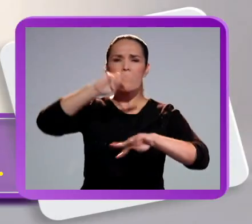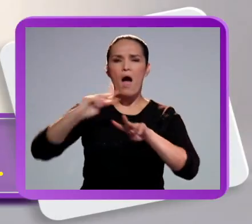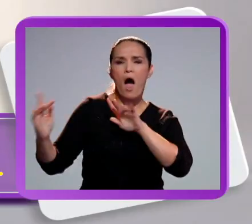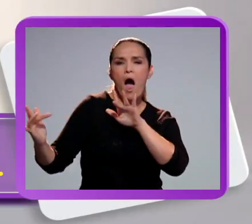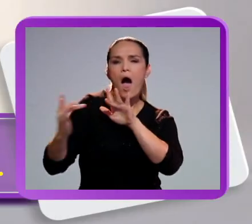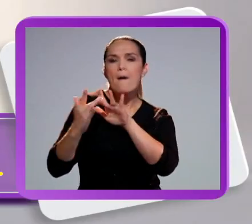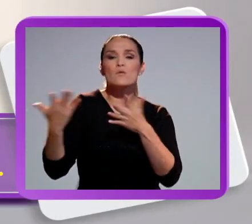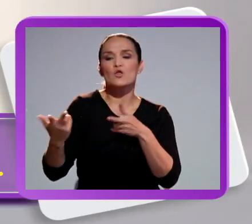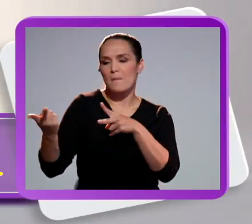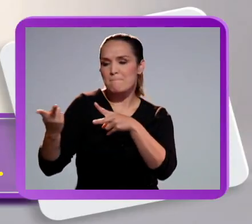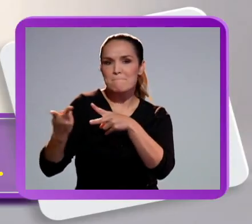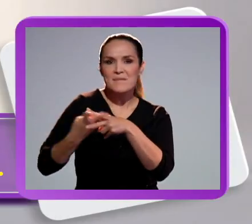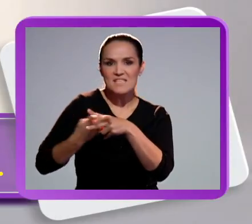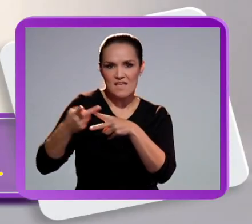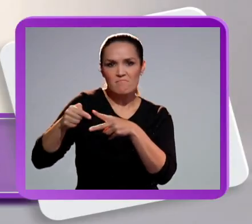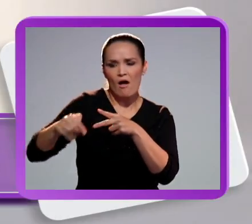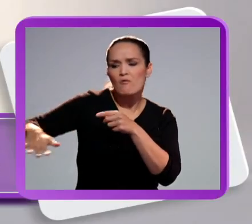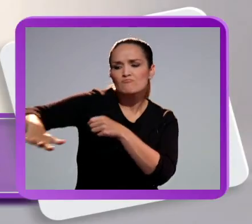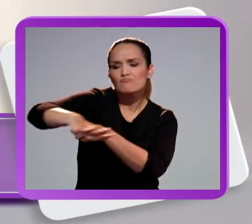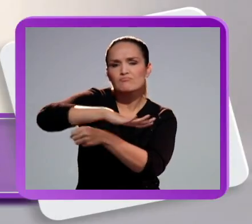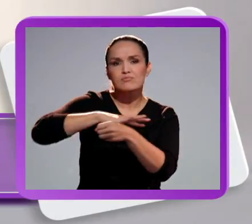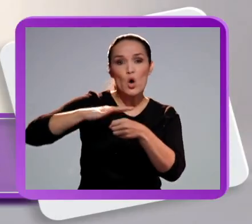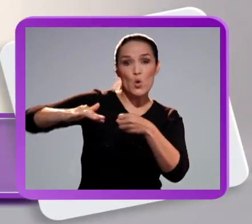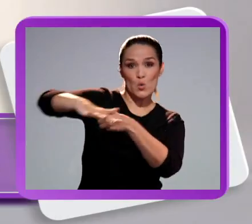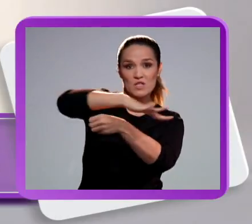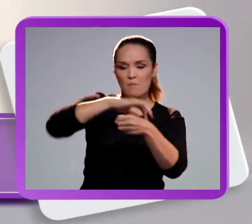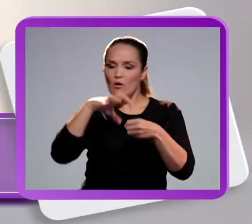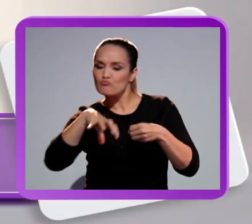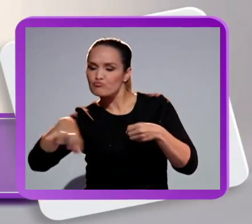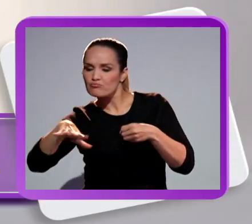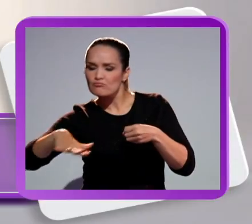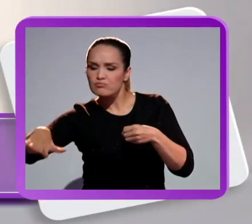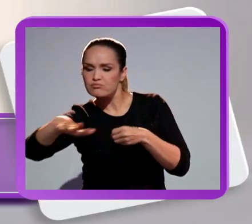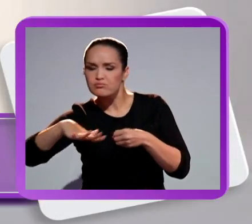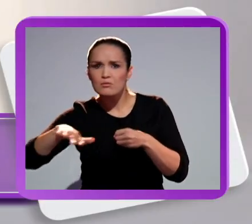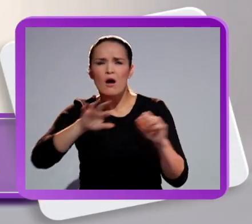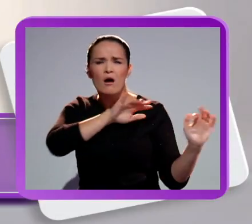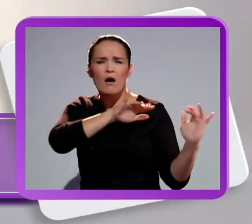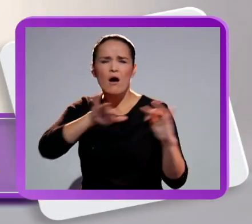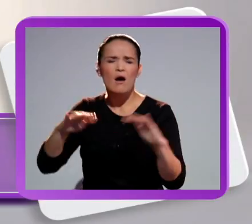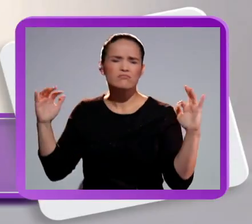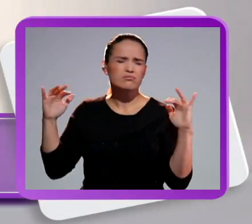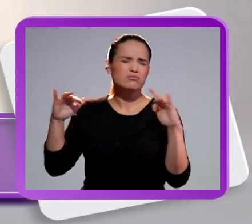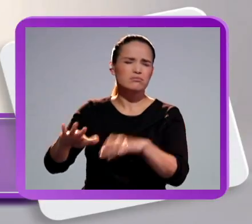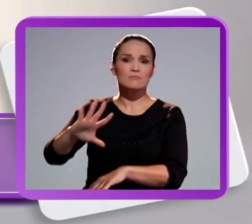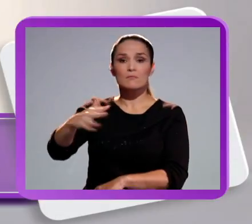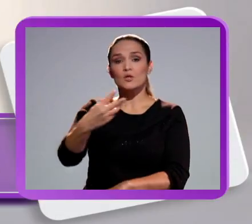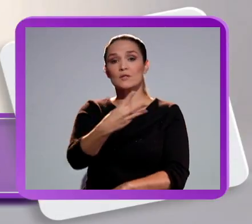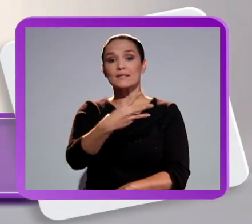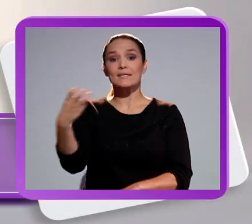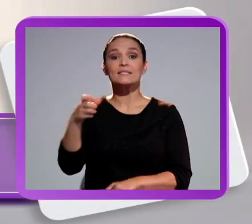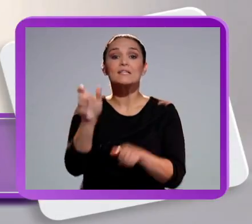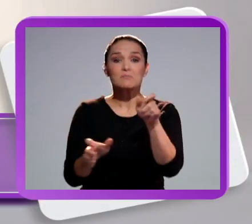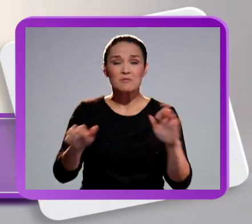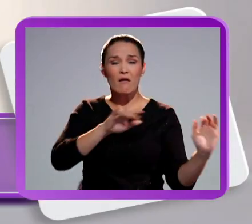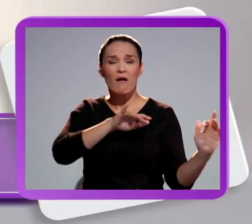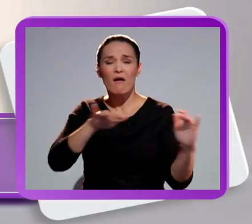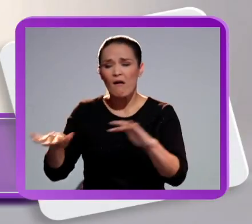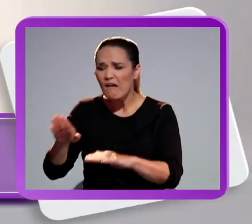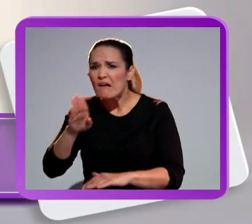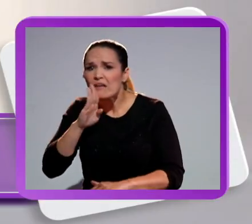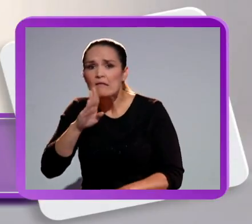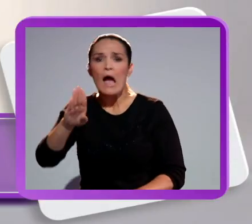la ciudad de Villeta, Cundinamarca. Al mencionado evento asistirán aproximadamente 300 personas, entre